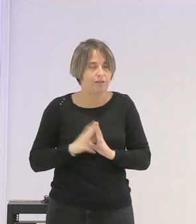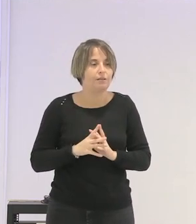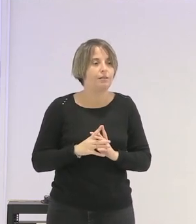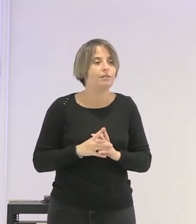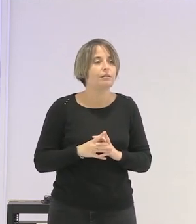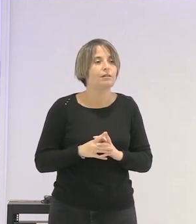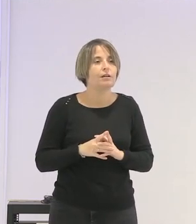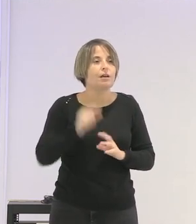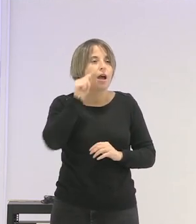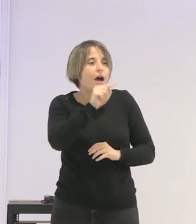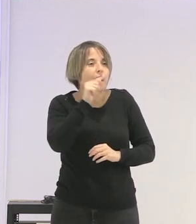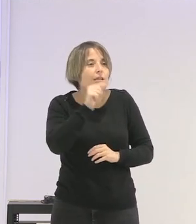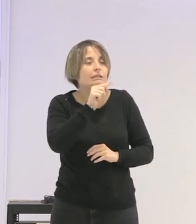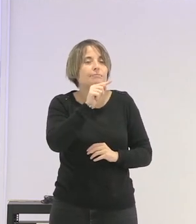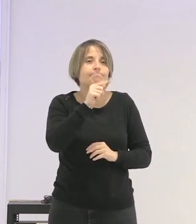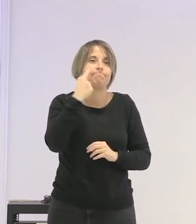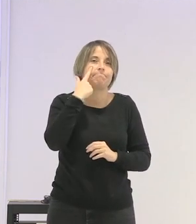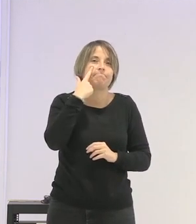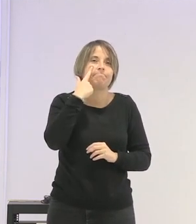Yo creo que también aquí tiene